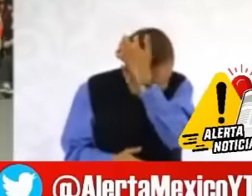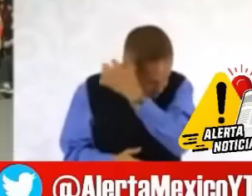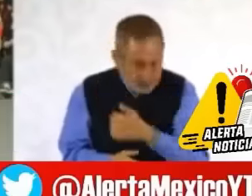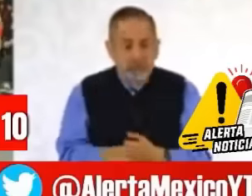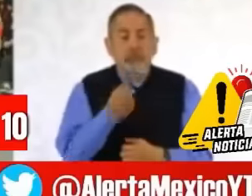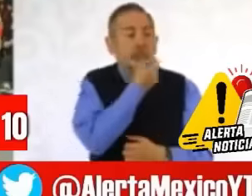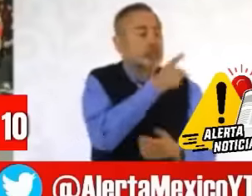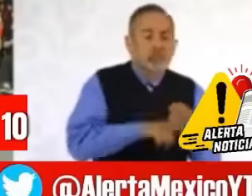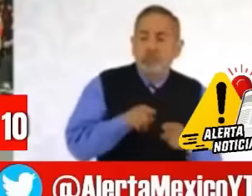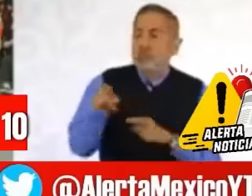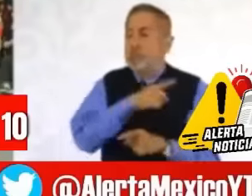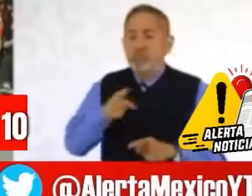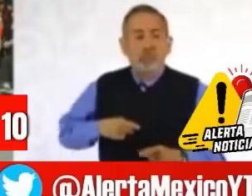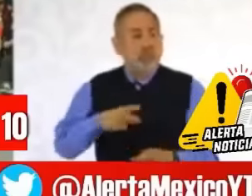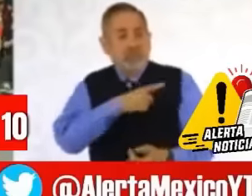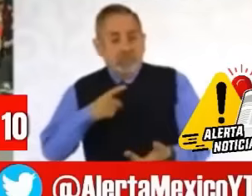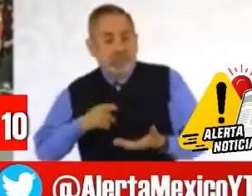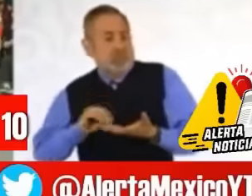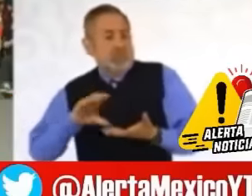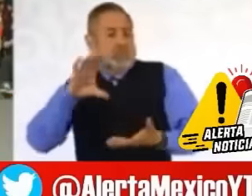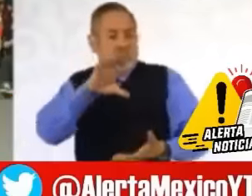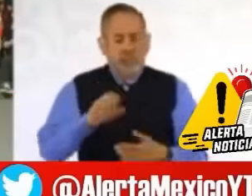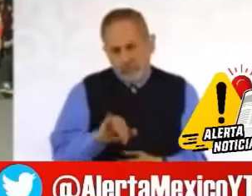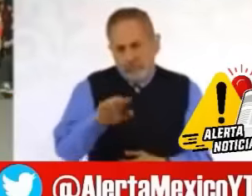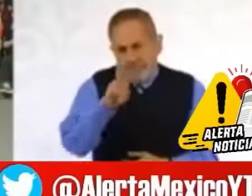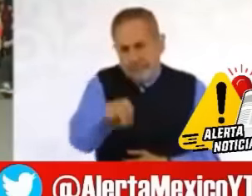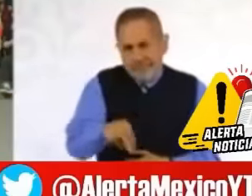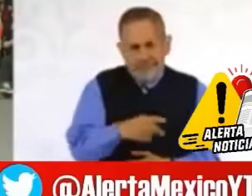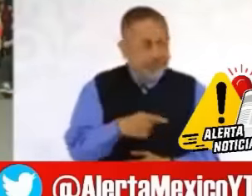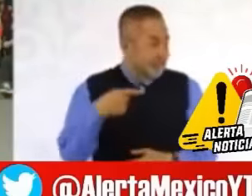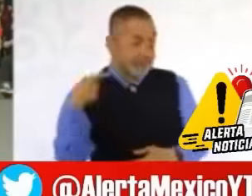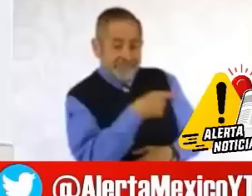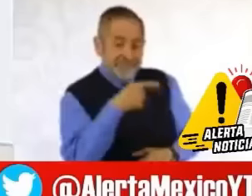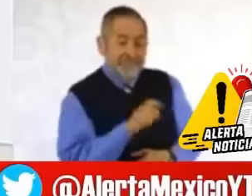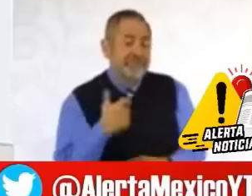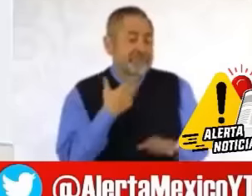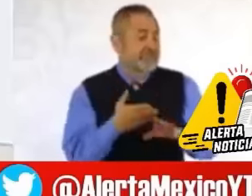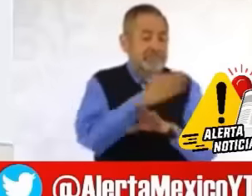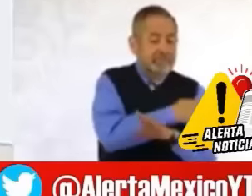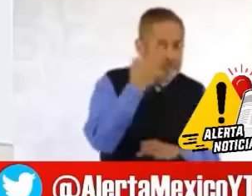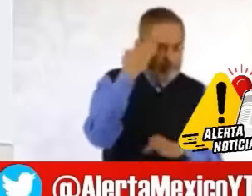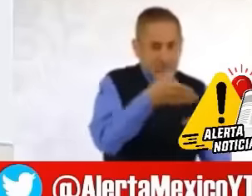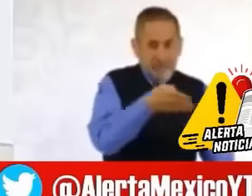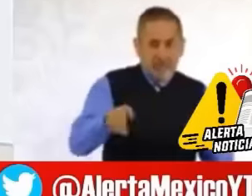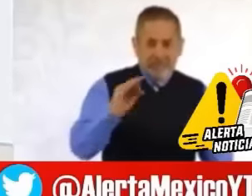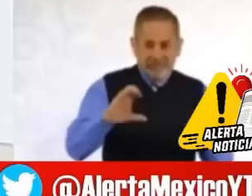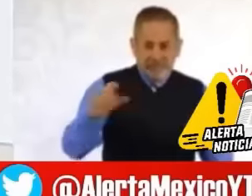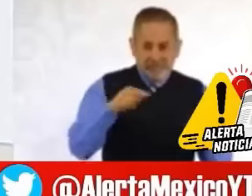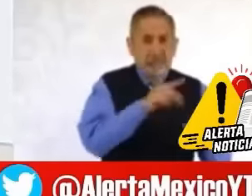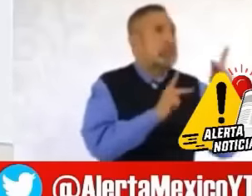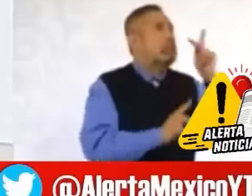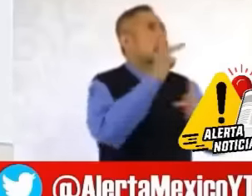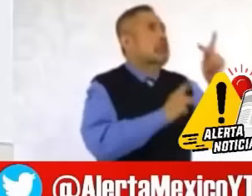Pemex. Pues sí, nada más que lo endeudaron en 10 años. En el periodo de Calderón y